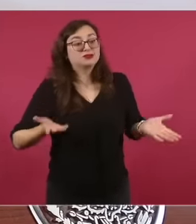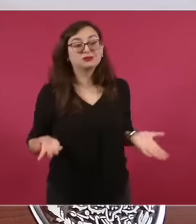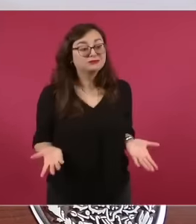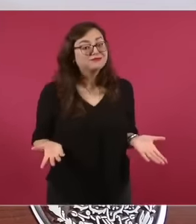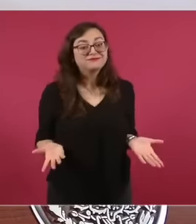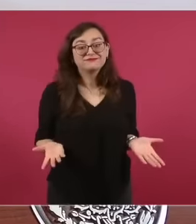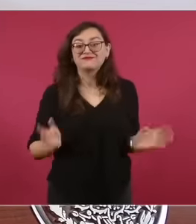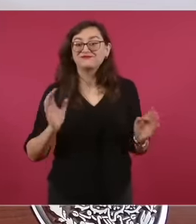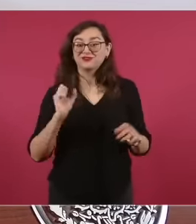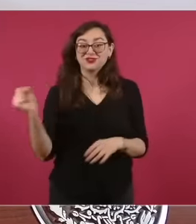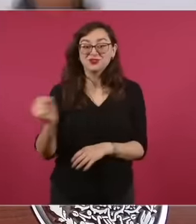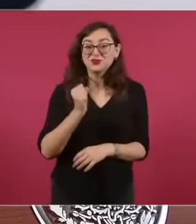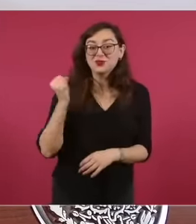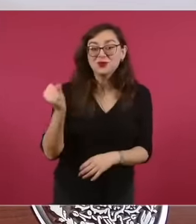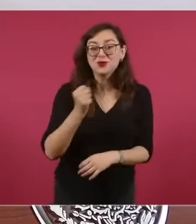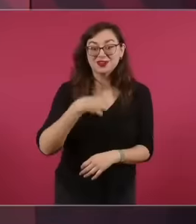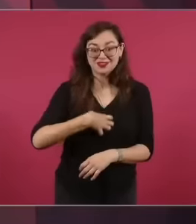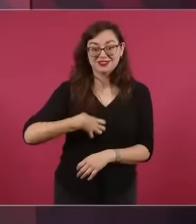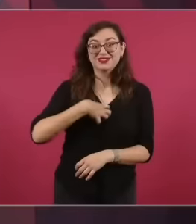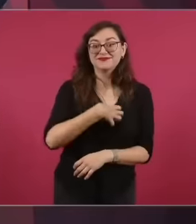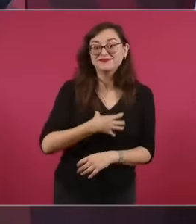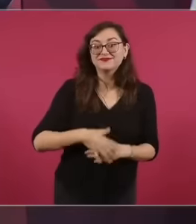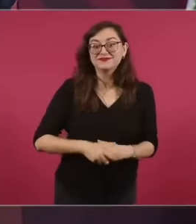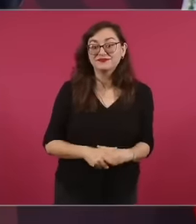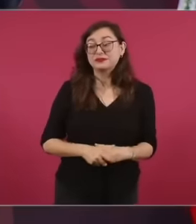del pueblo. Ellos están